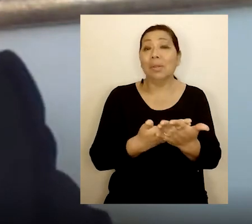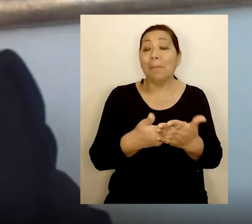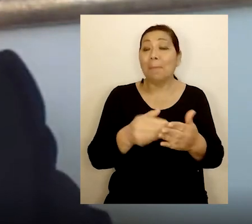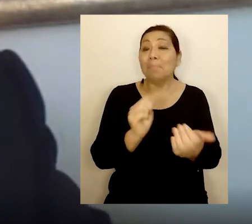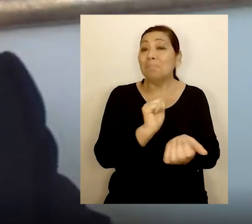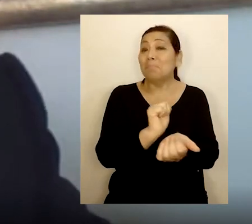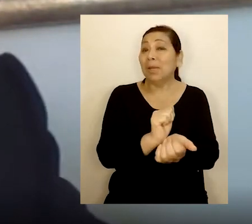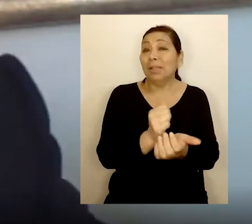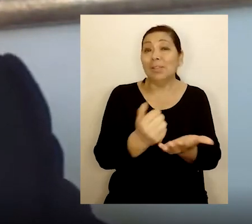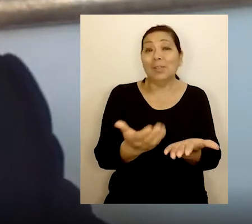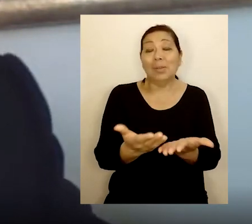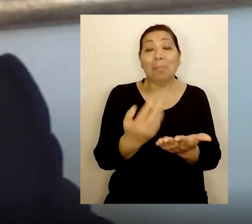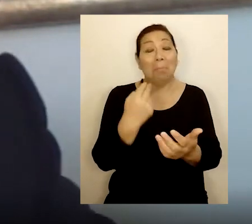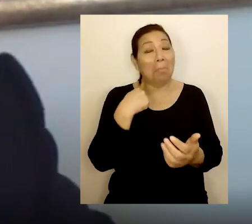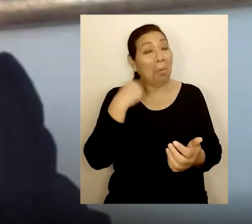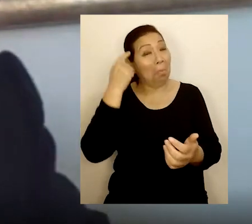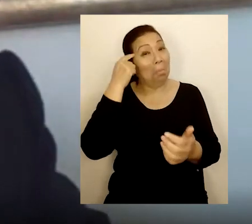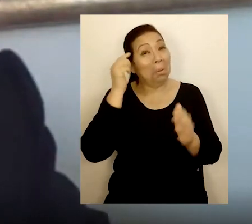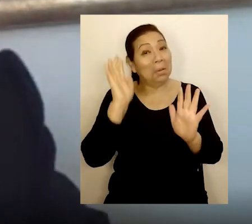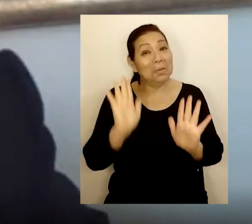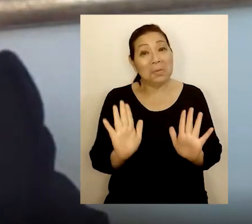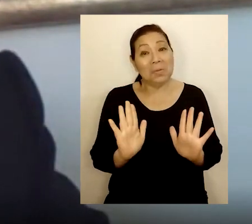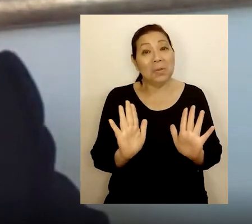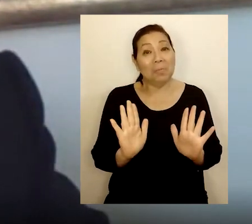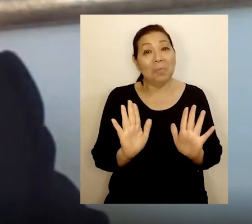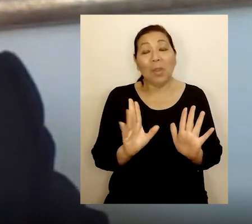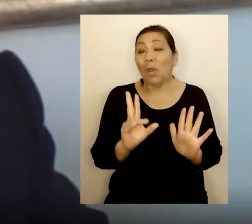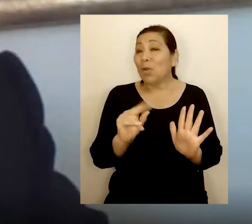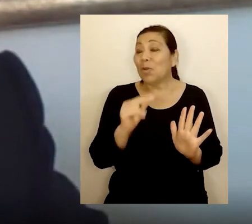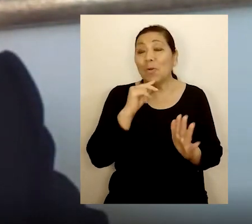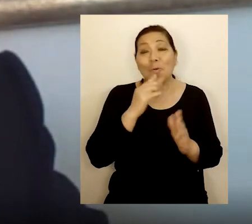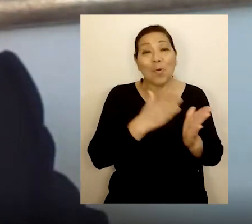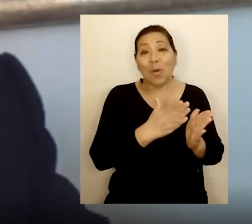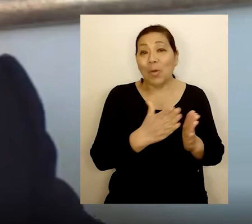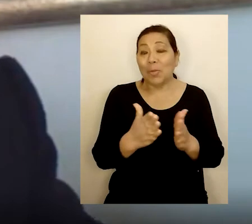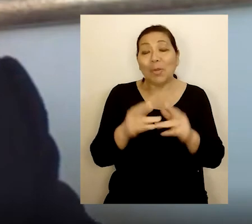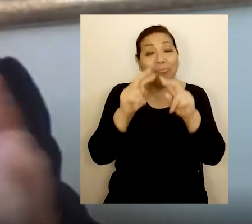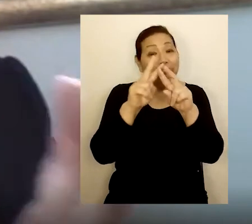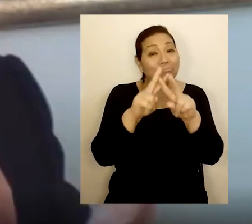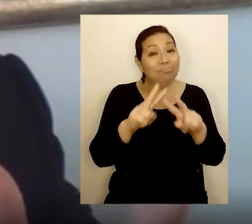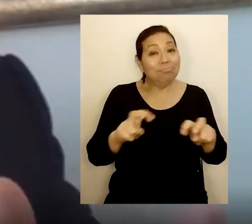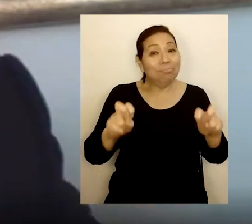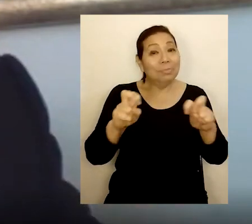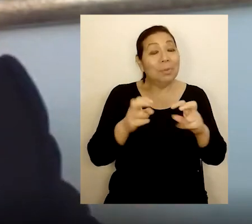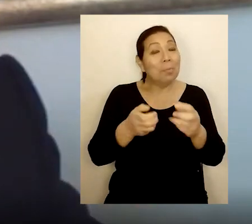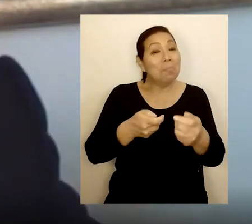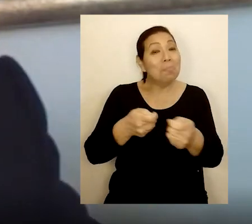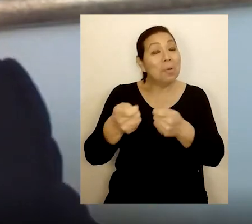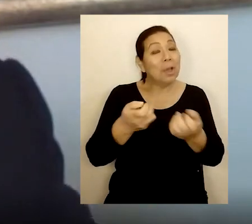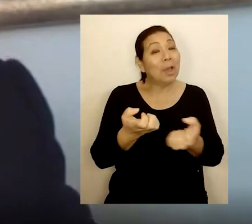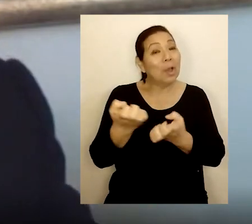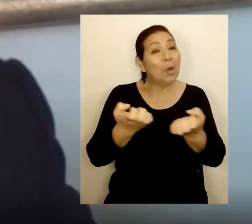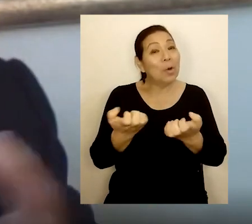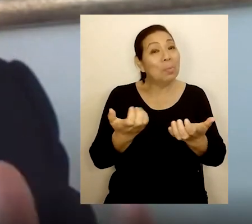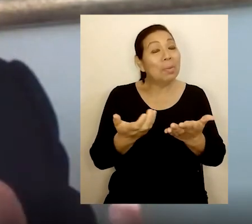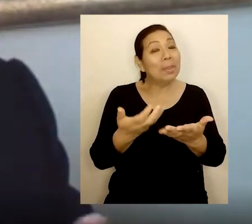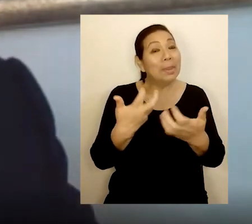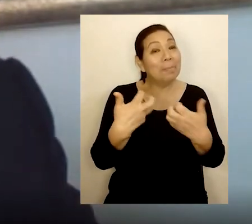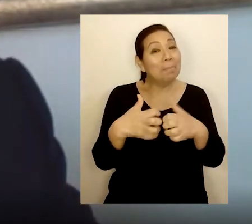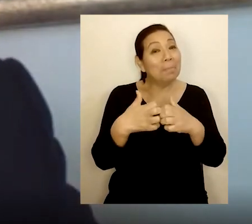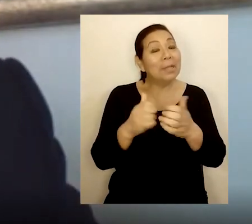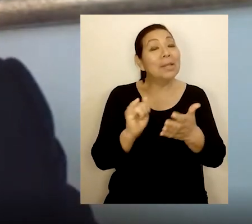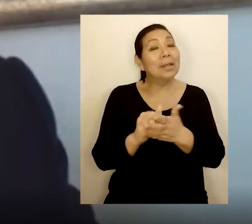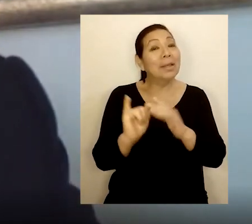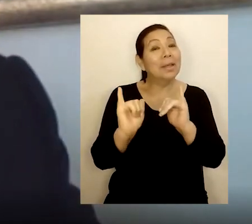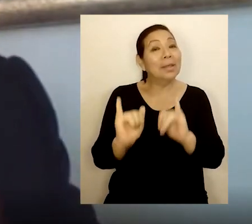expreso, me da la impresión que no se condice con un análisis el movimiento económico de empresas